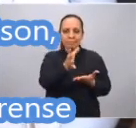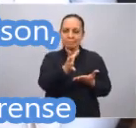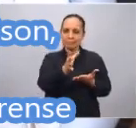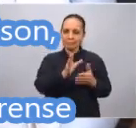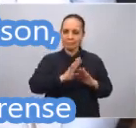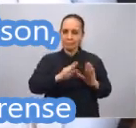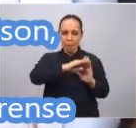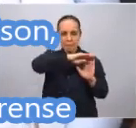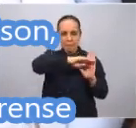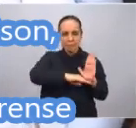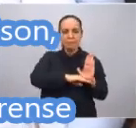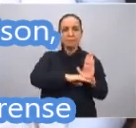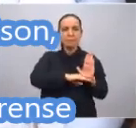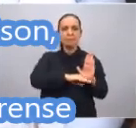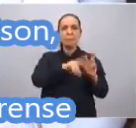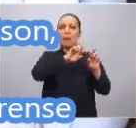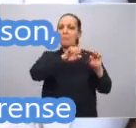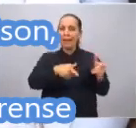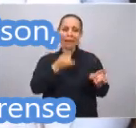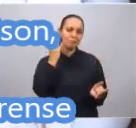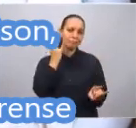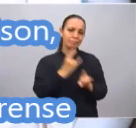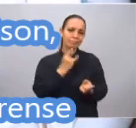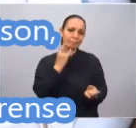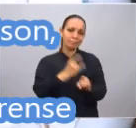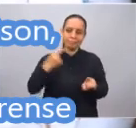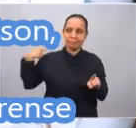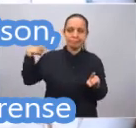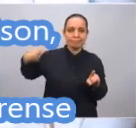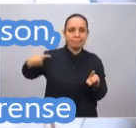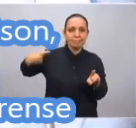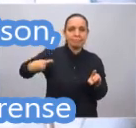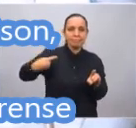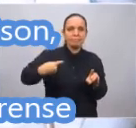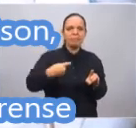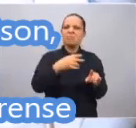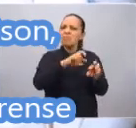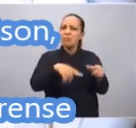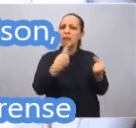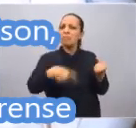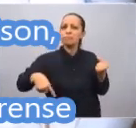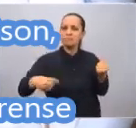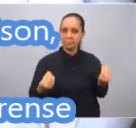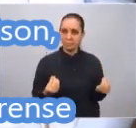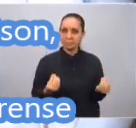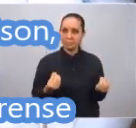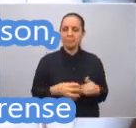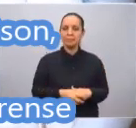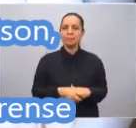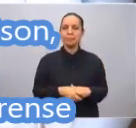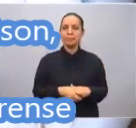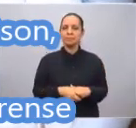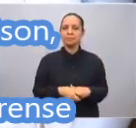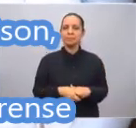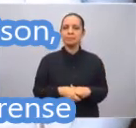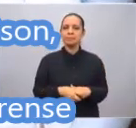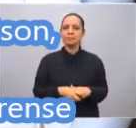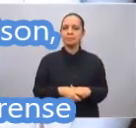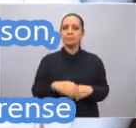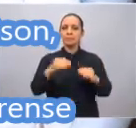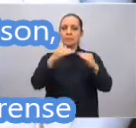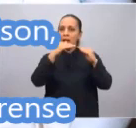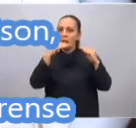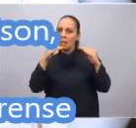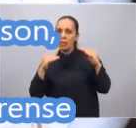convencional, el plan de siempre. ¿En qué consiste? Una inmensa